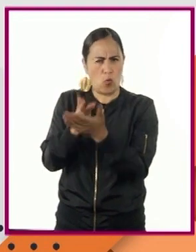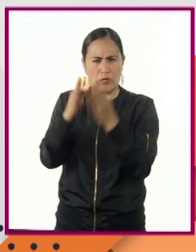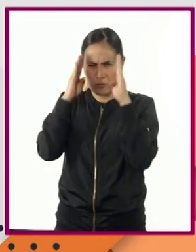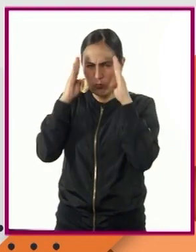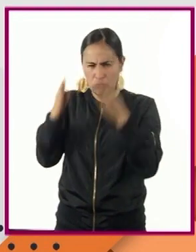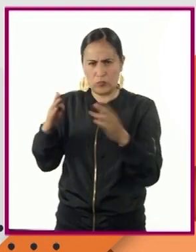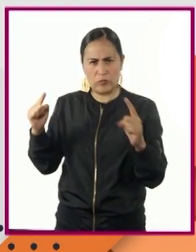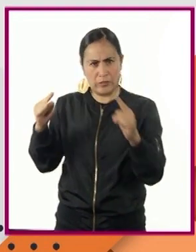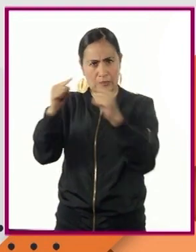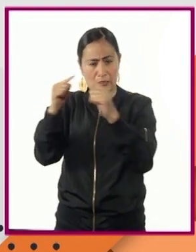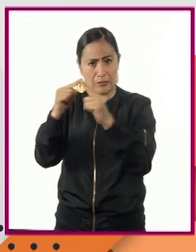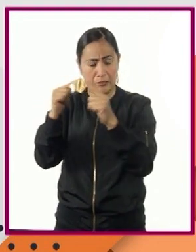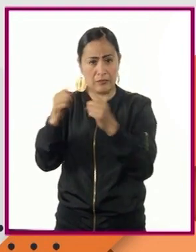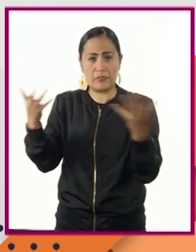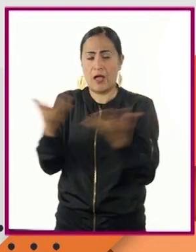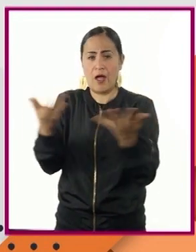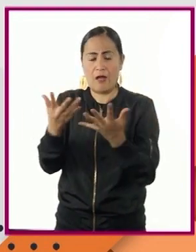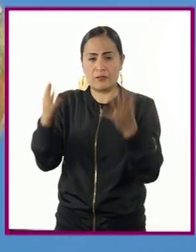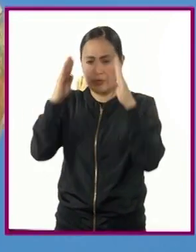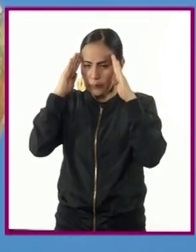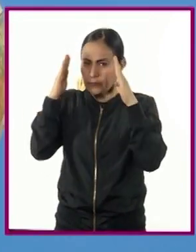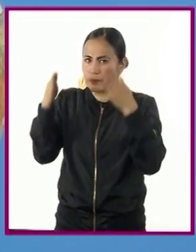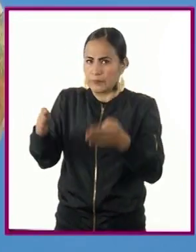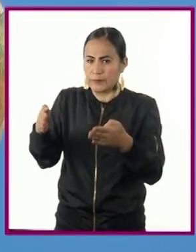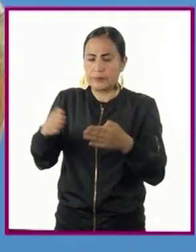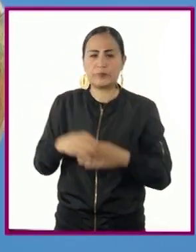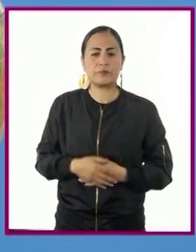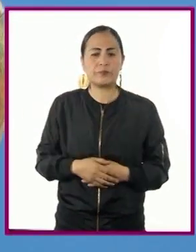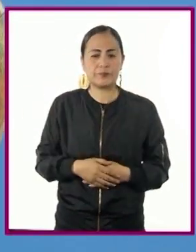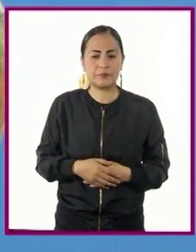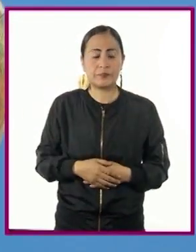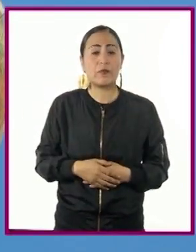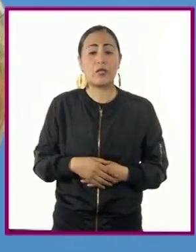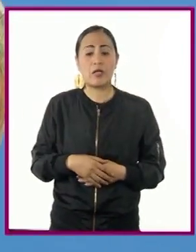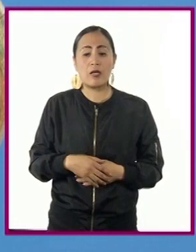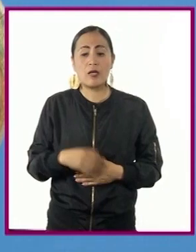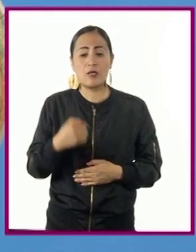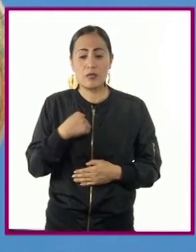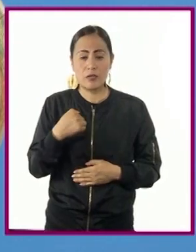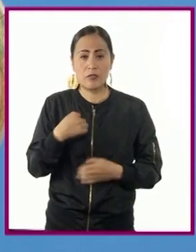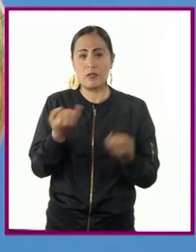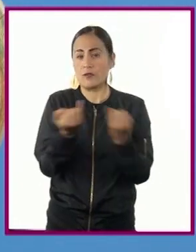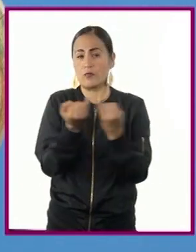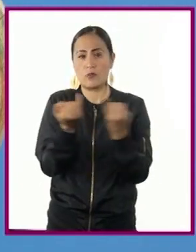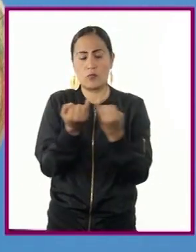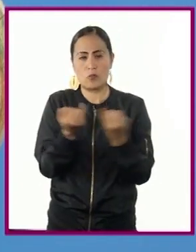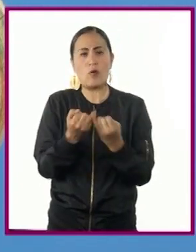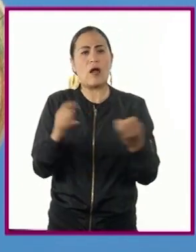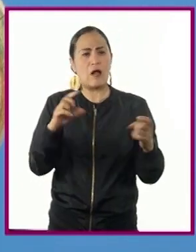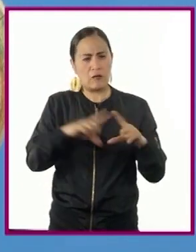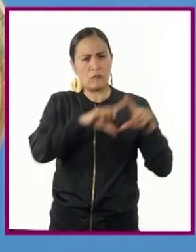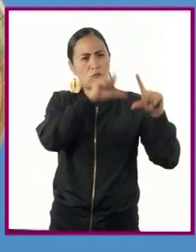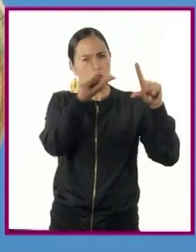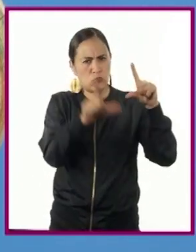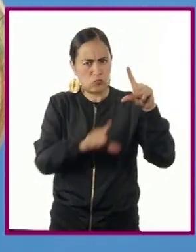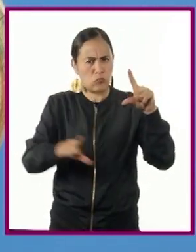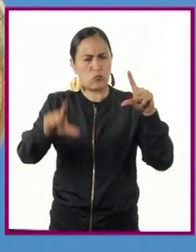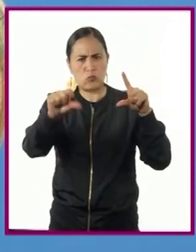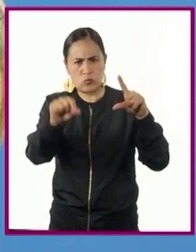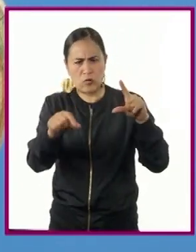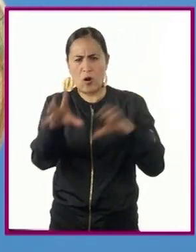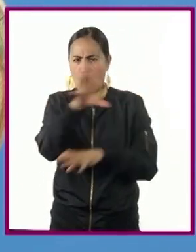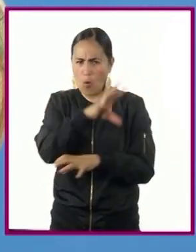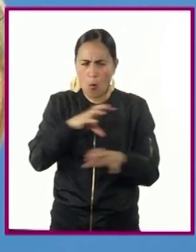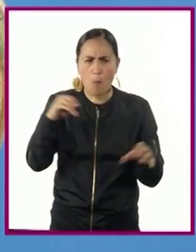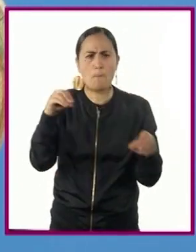debido al ejercicio de su sagrado ministerio. Cree también indispensable proteger en la República, con toda su autoridad,